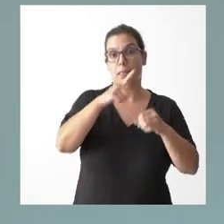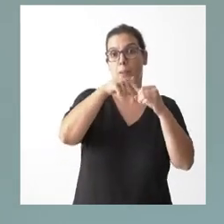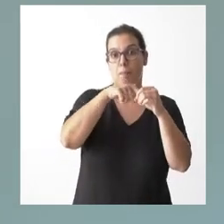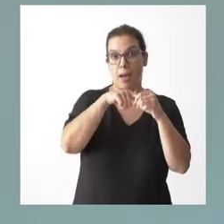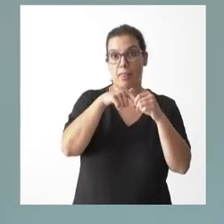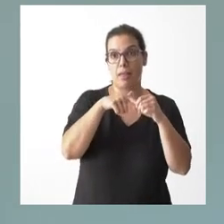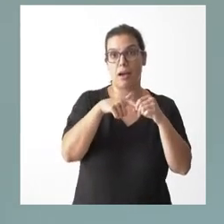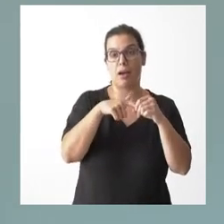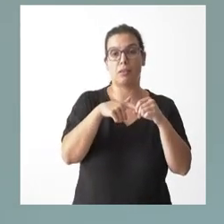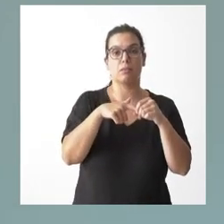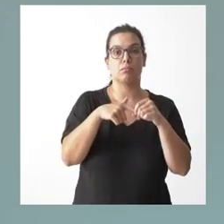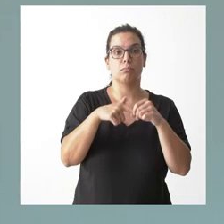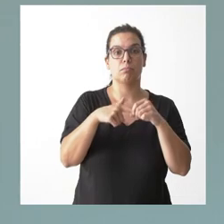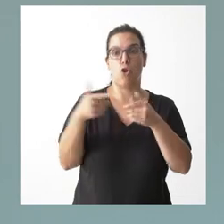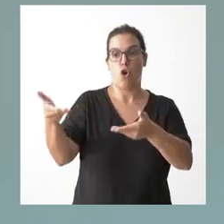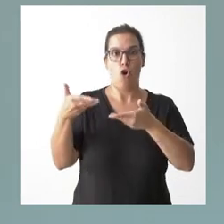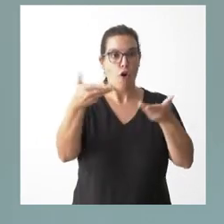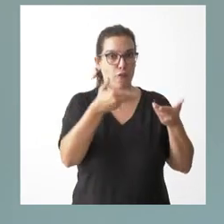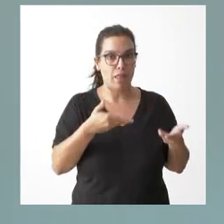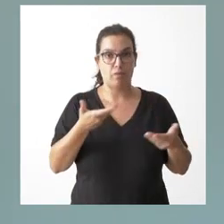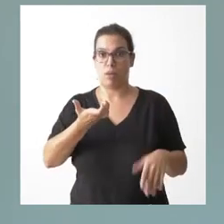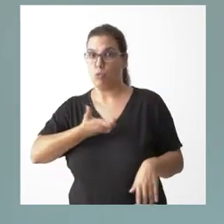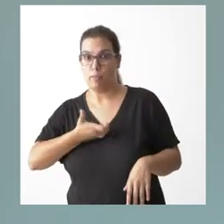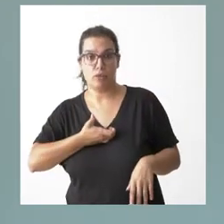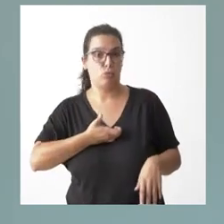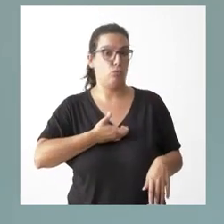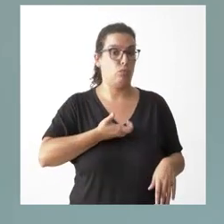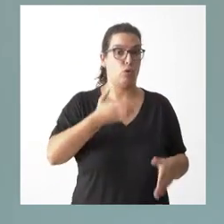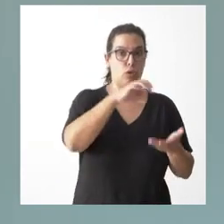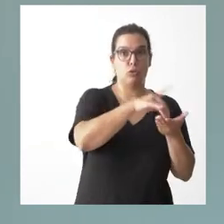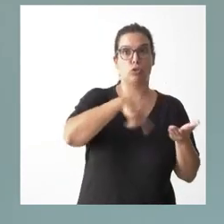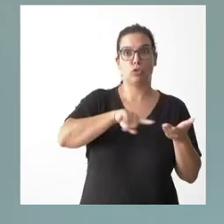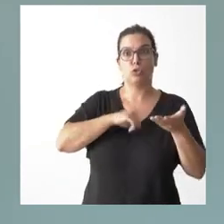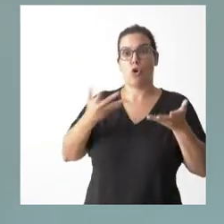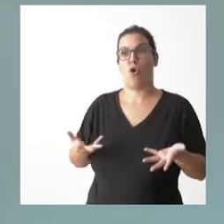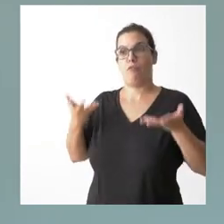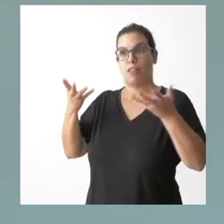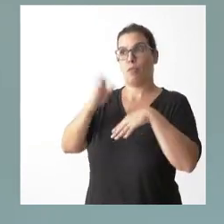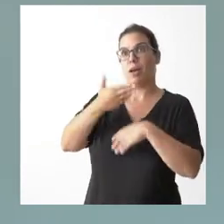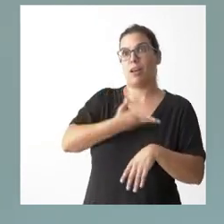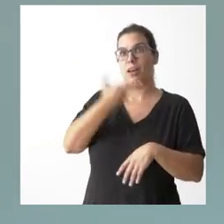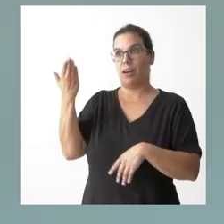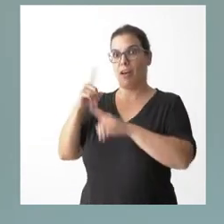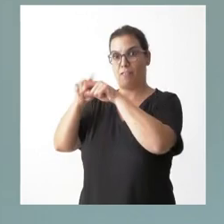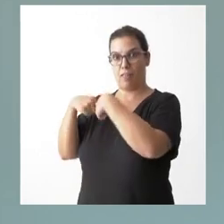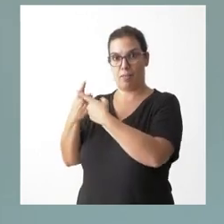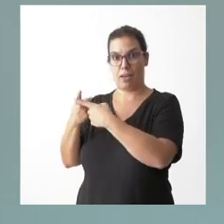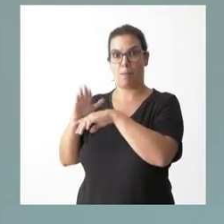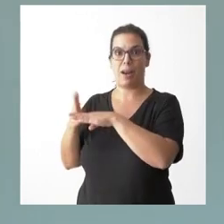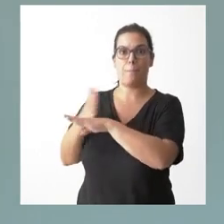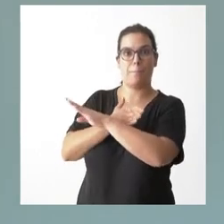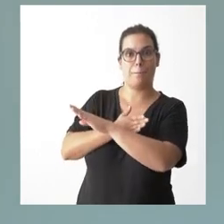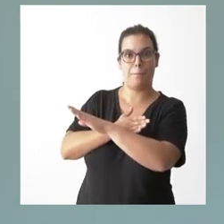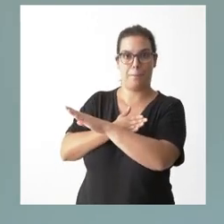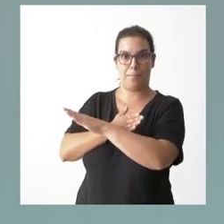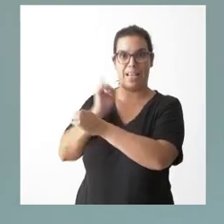centros, ayuntamientos o privadas, hemos ofrecido esas plazas, en este caso, a las familias, para que hagan una preinscripción, que es de donde le